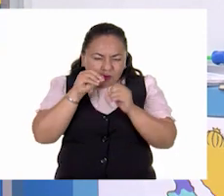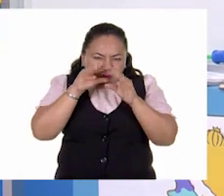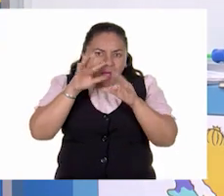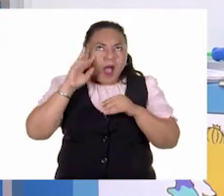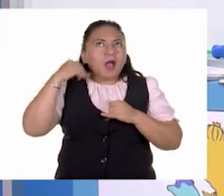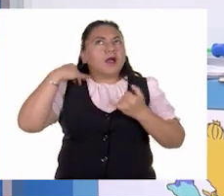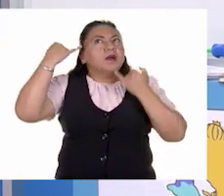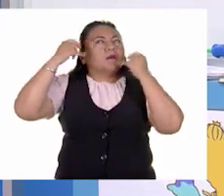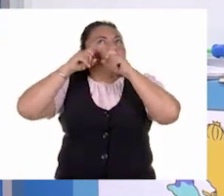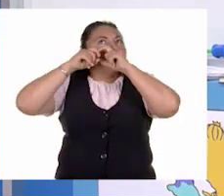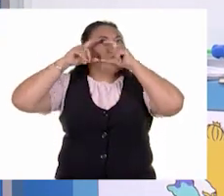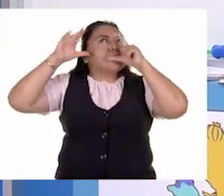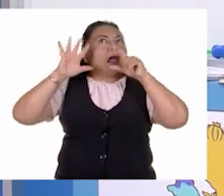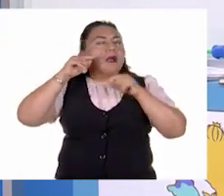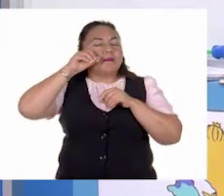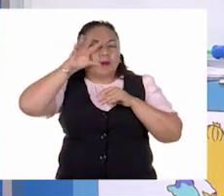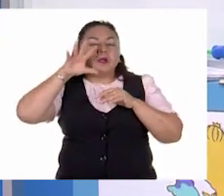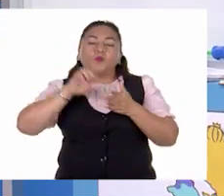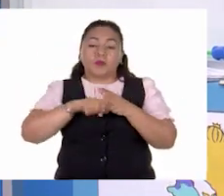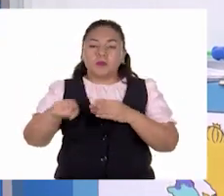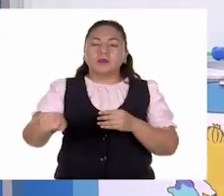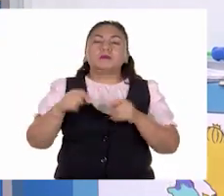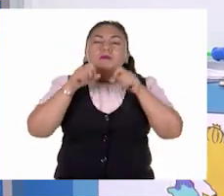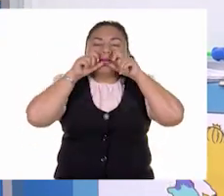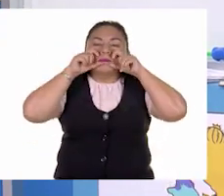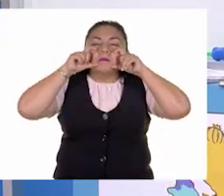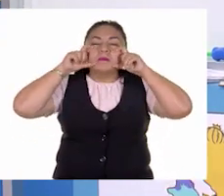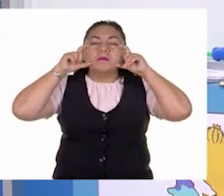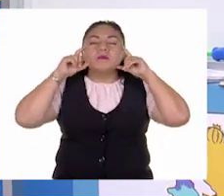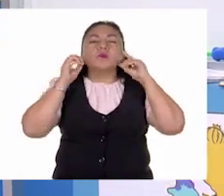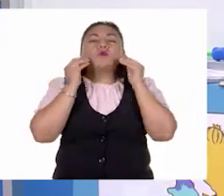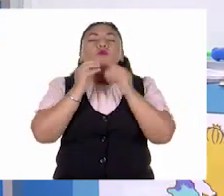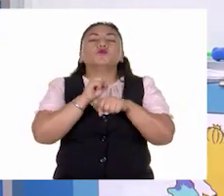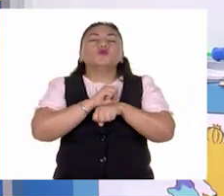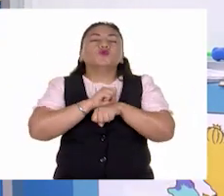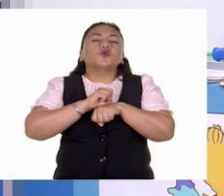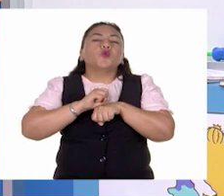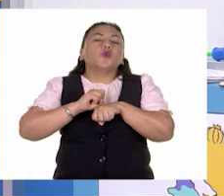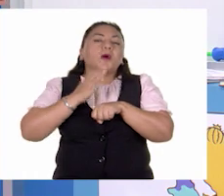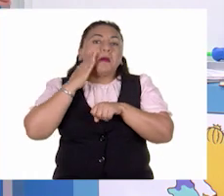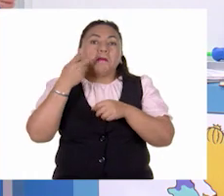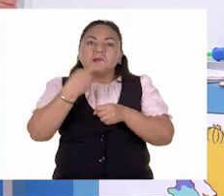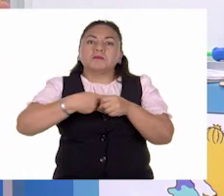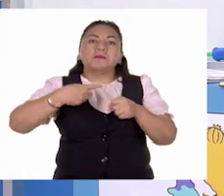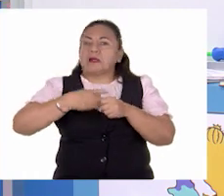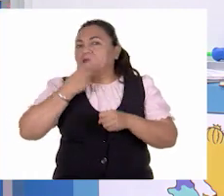Tom pudo haber escrito: tus mejillas son musgo suave, sin mencionar el estambre.